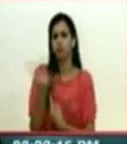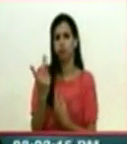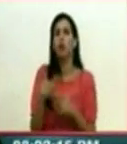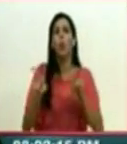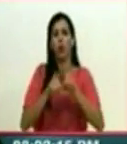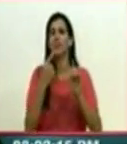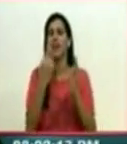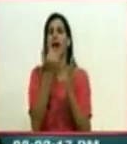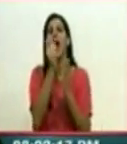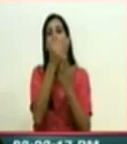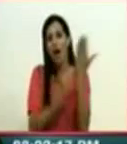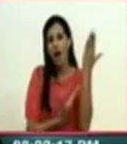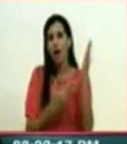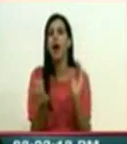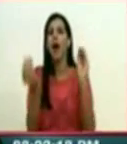Acuerdo de Ginebra.